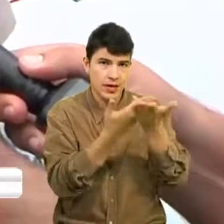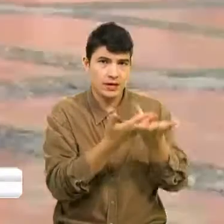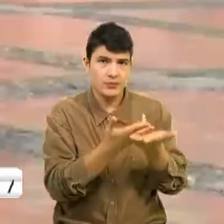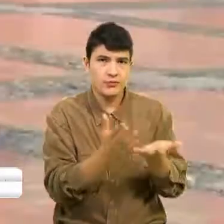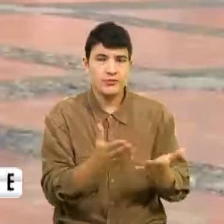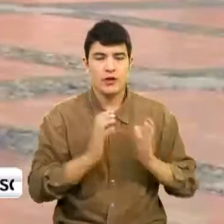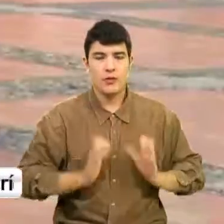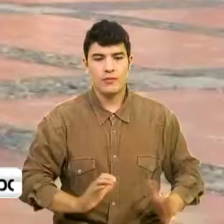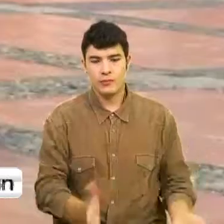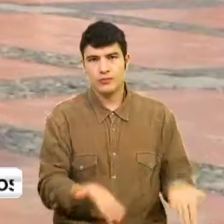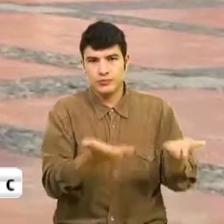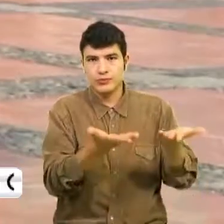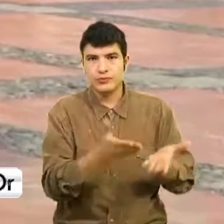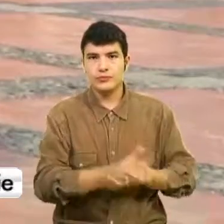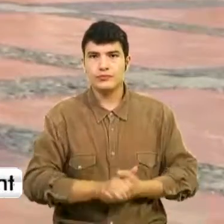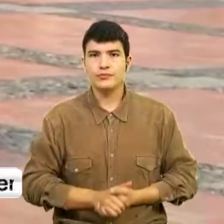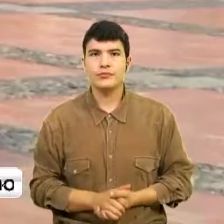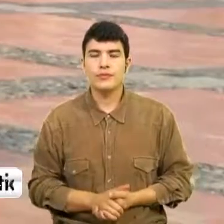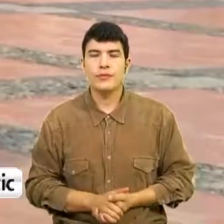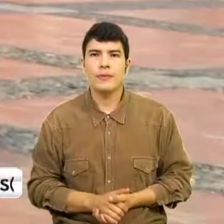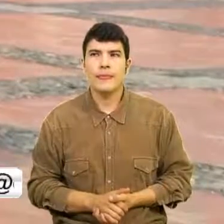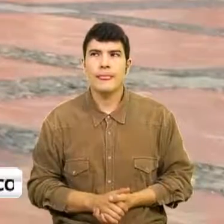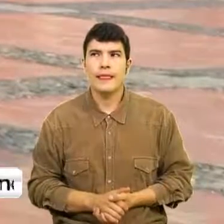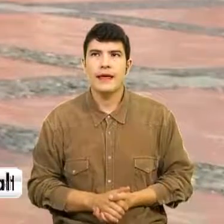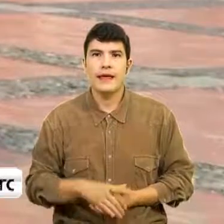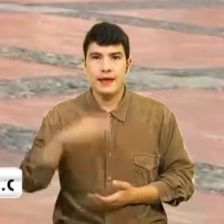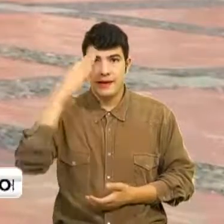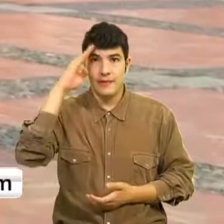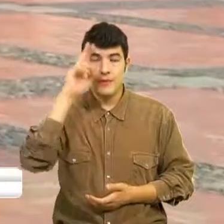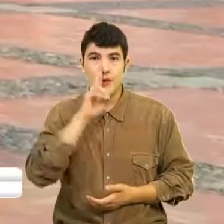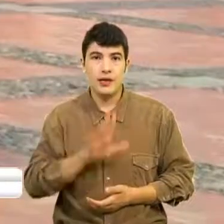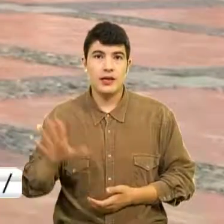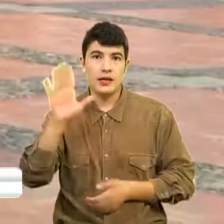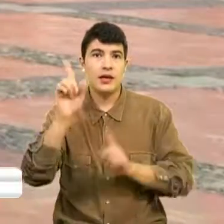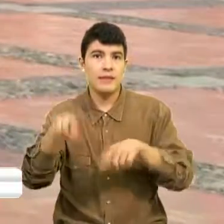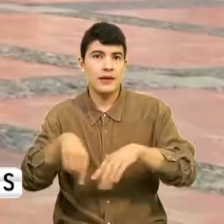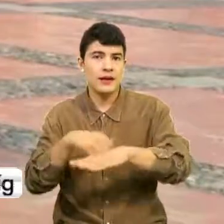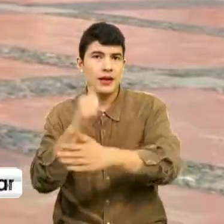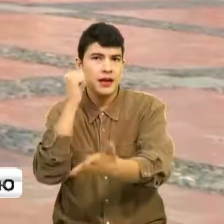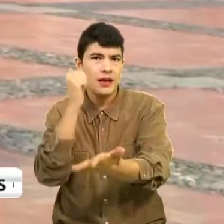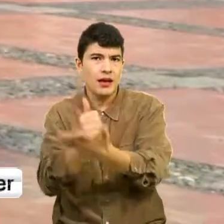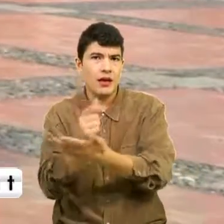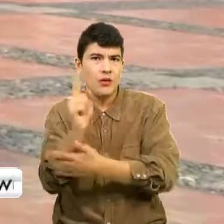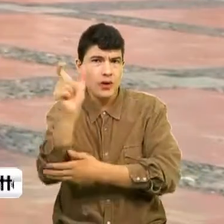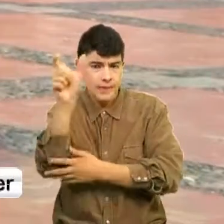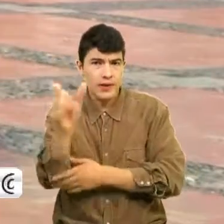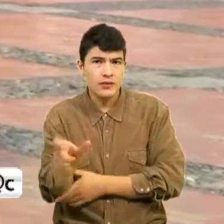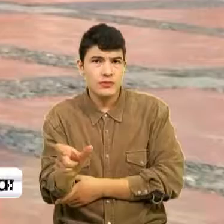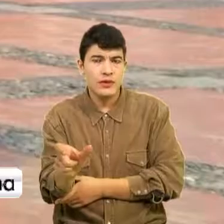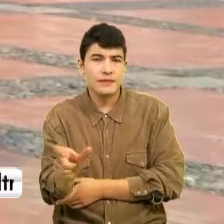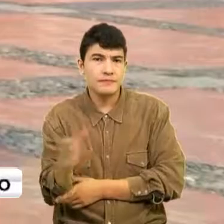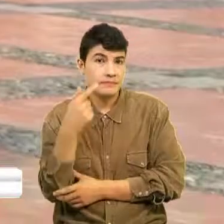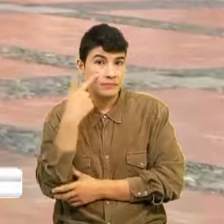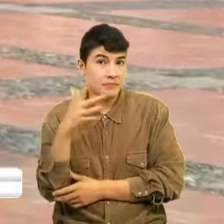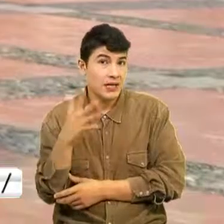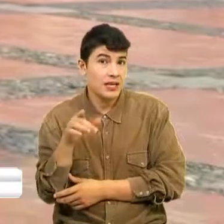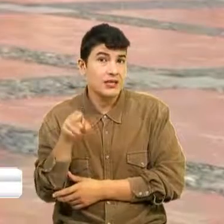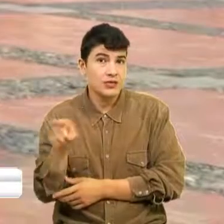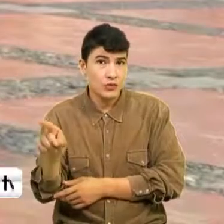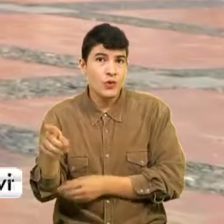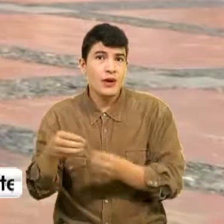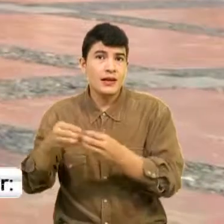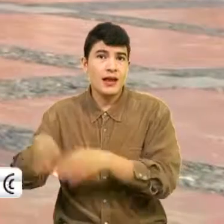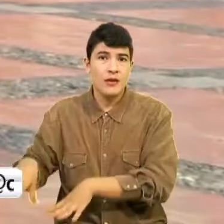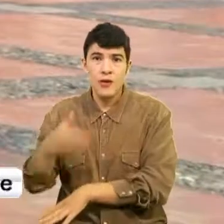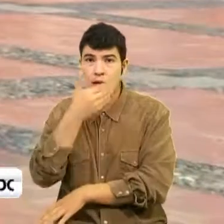levantamiento de otra parte de la policía nacional reportó también el asesinato de una persona que al parecer era desmovilizado